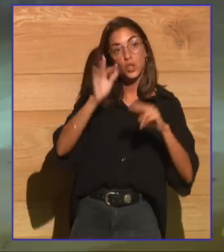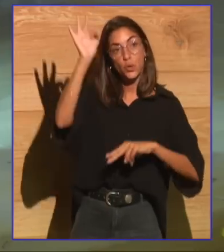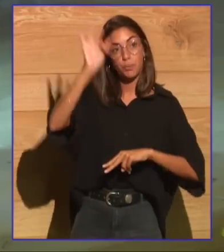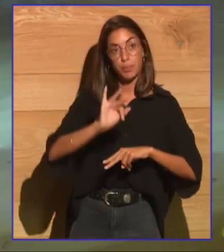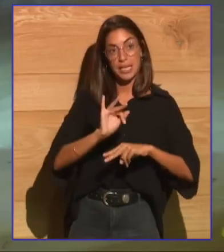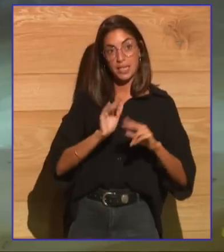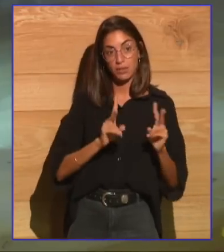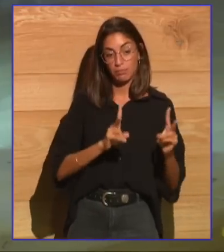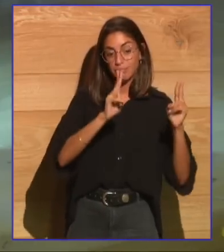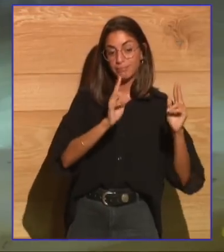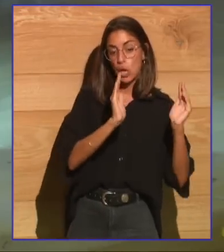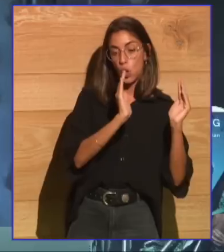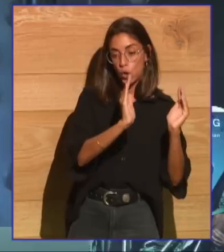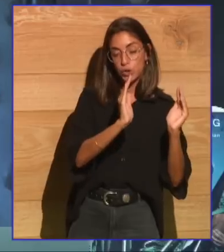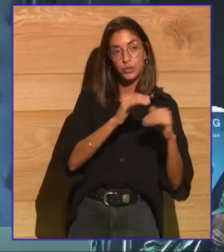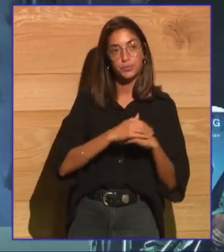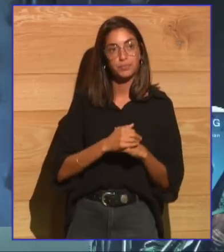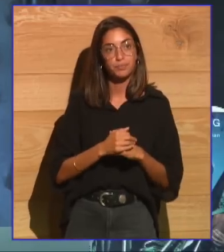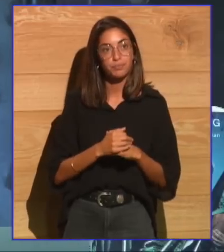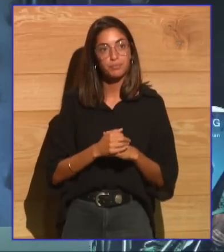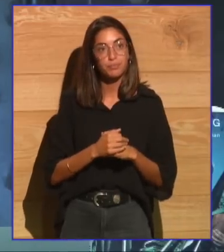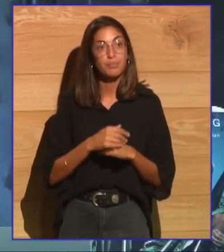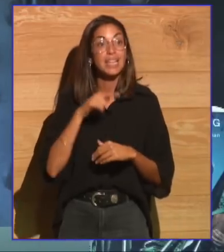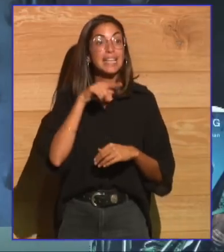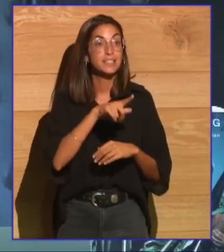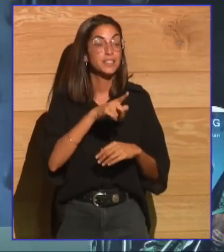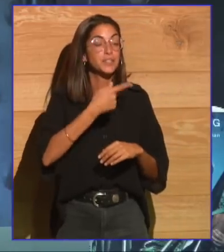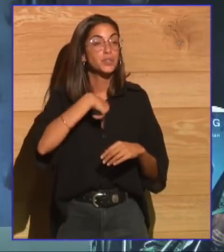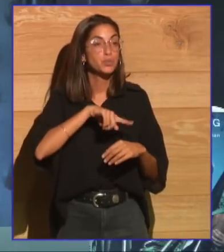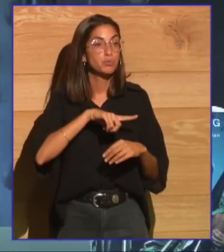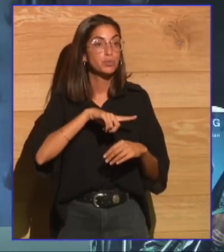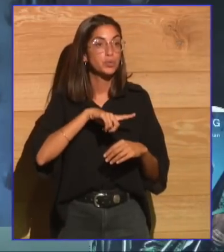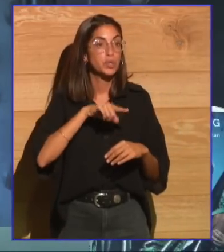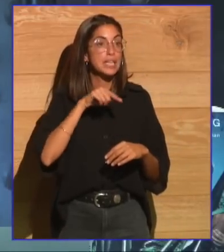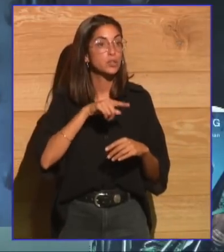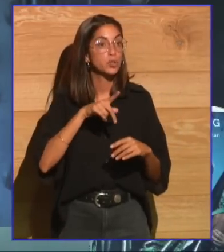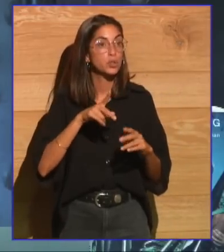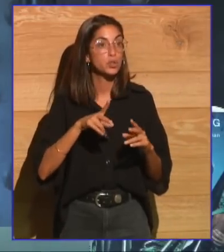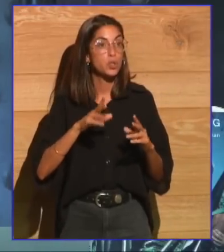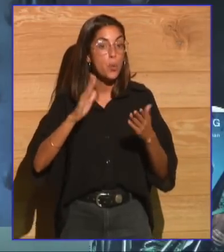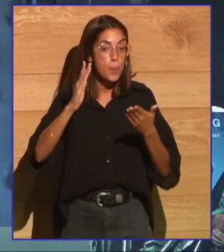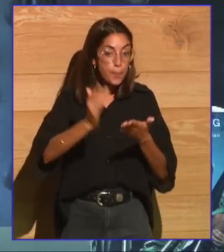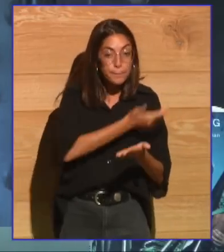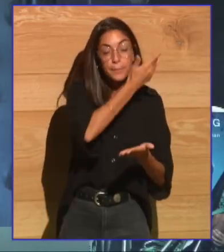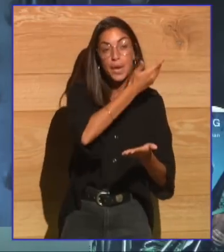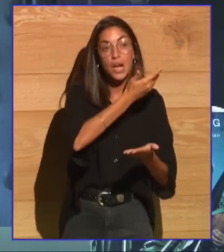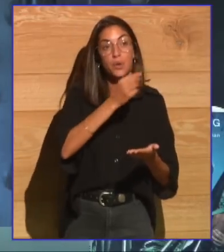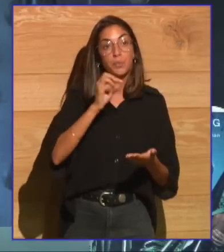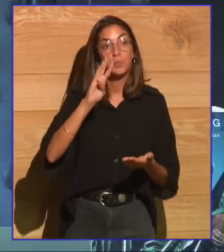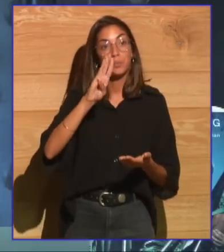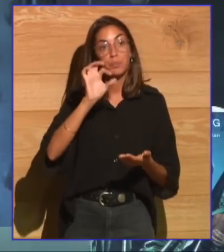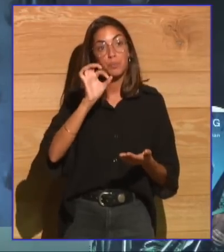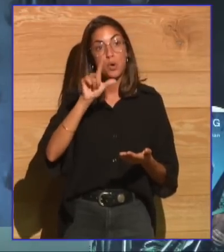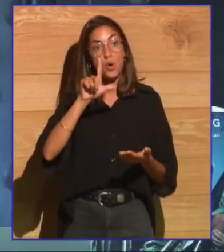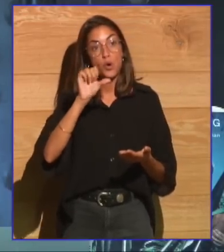y eso que claro es que nos vamos a quedar a vivir sino siempre claro pero y eso que nos saltamos punto en addis que tendríamos un honor enorme